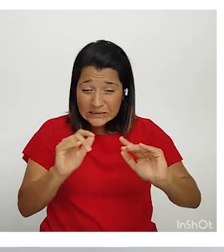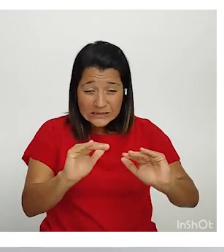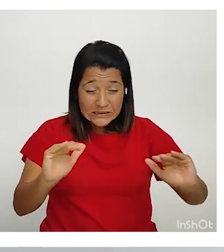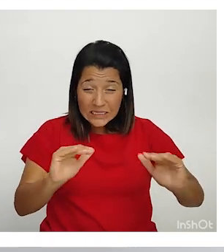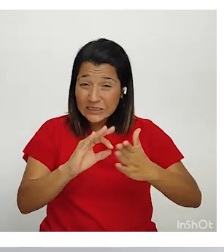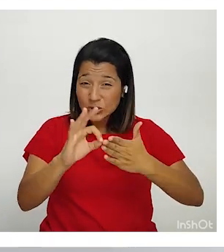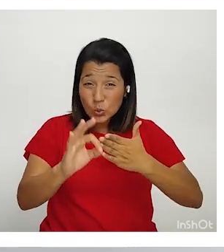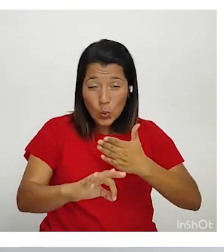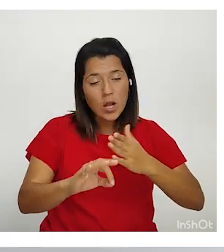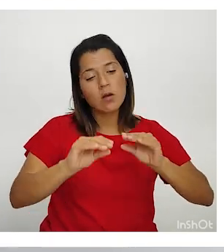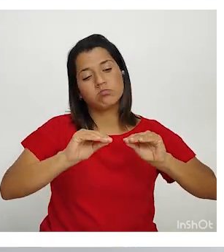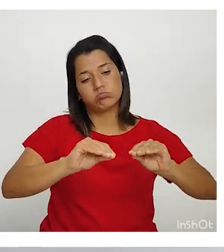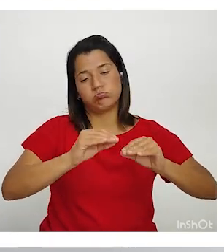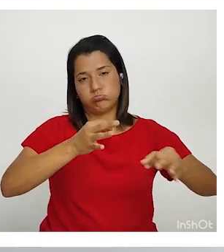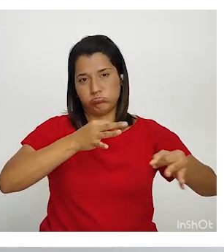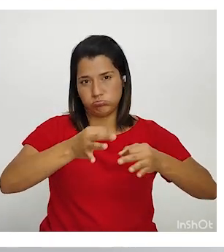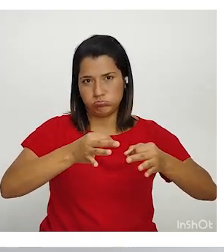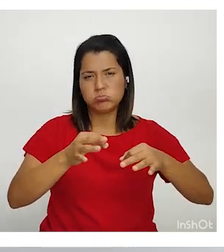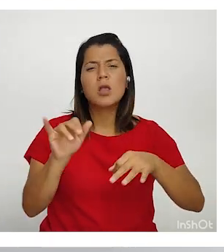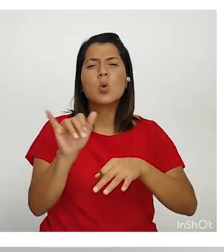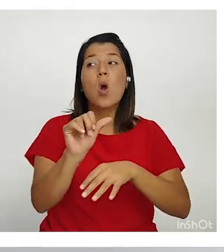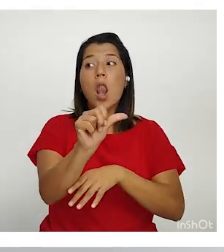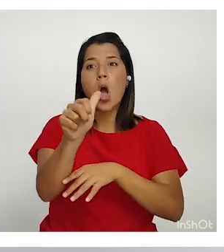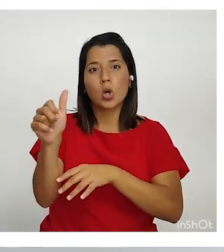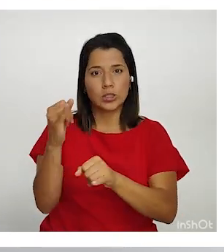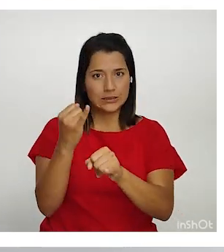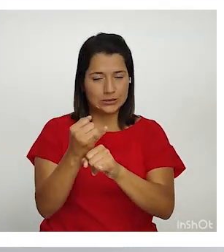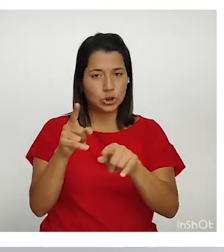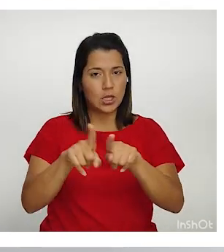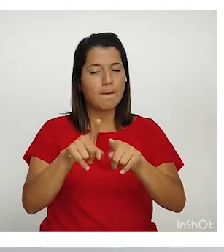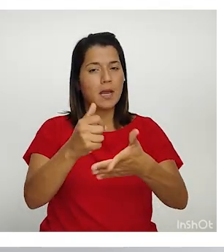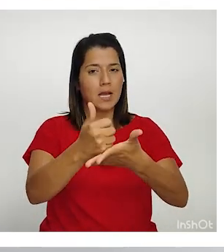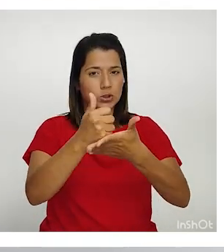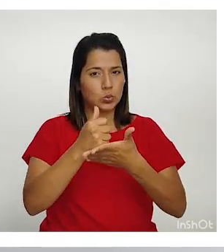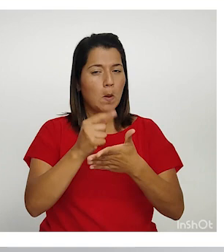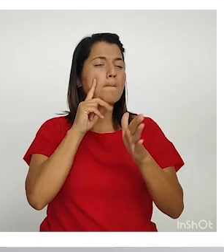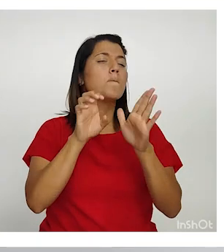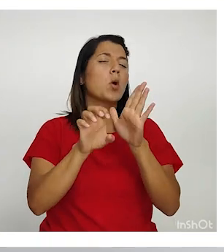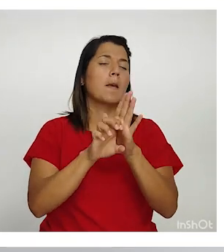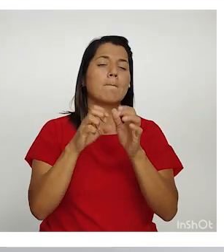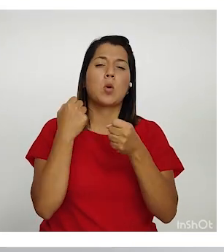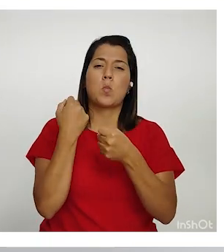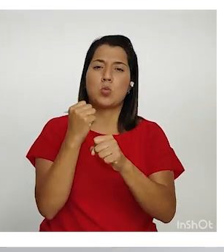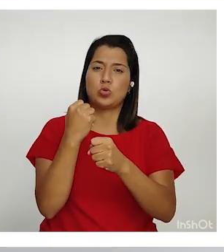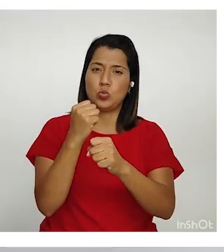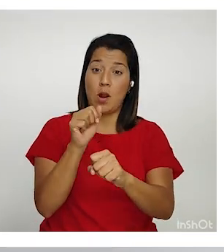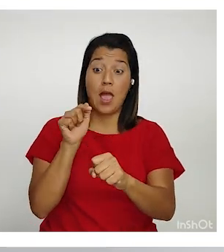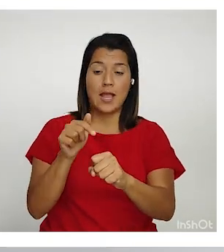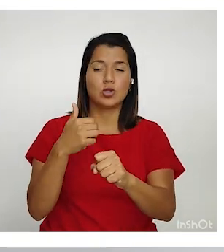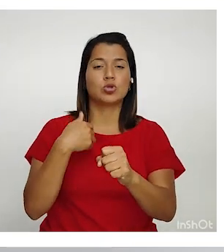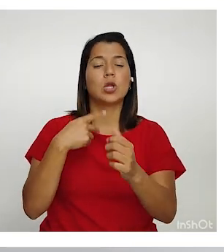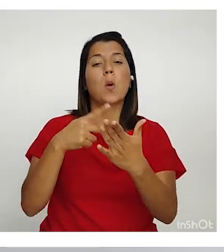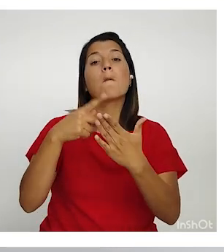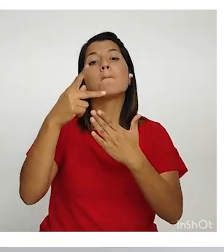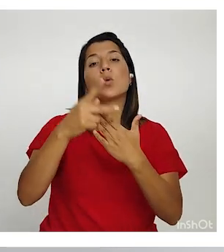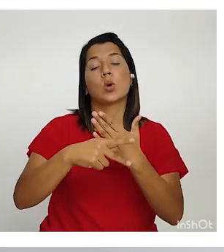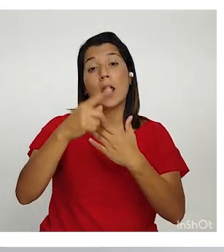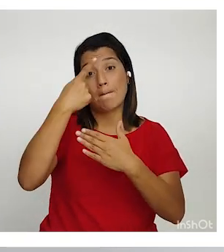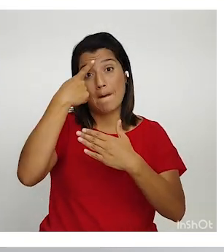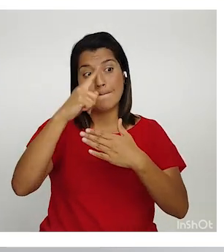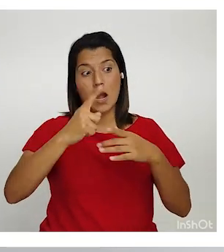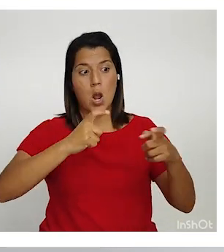sentido. También tenemos la colaboración de otras instituciones, una de las principales son las municipalidades. Ellos tienen un programa de gestión